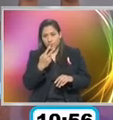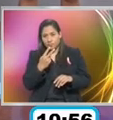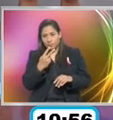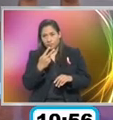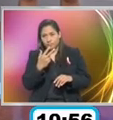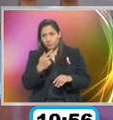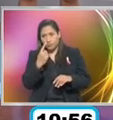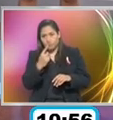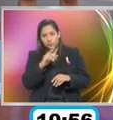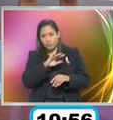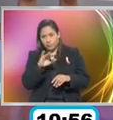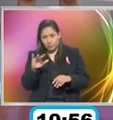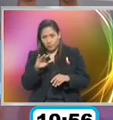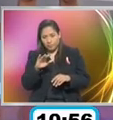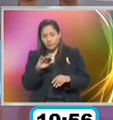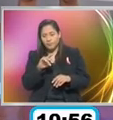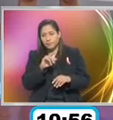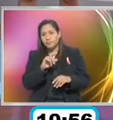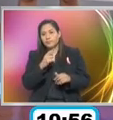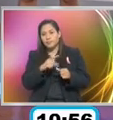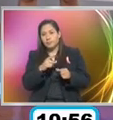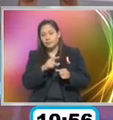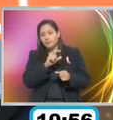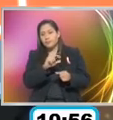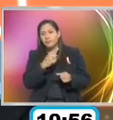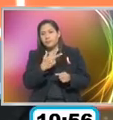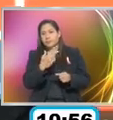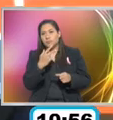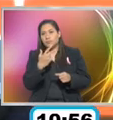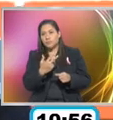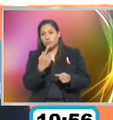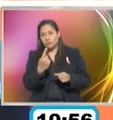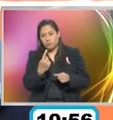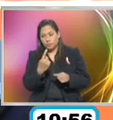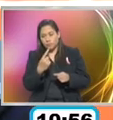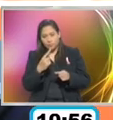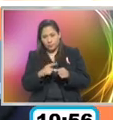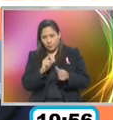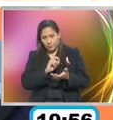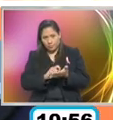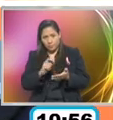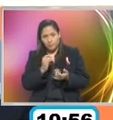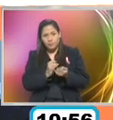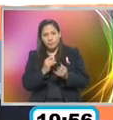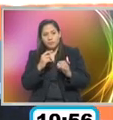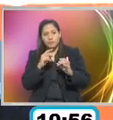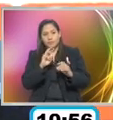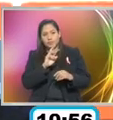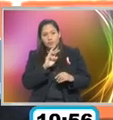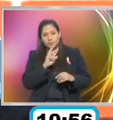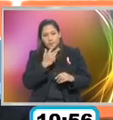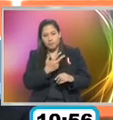todo con letra, Twitter e Instagram, @3 con número 81 con letra, página oficial